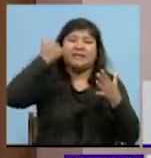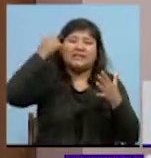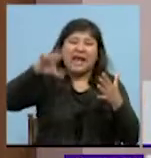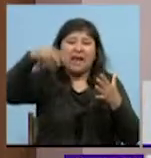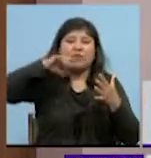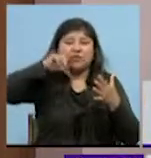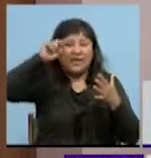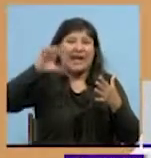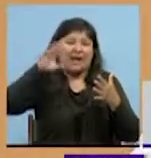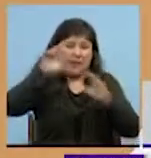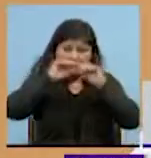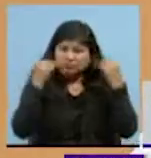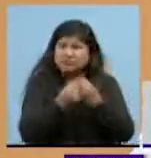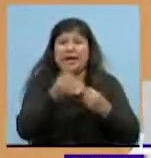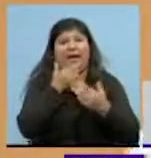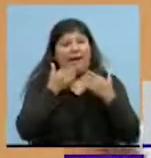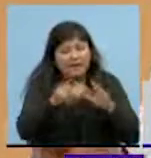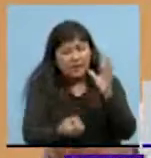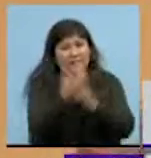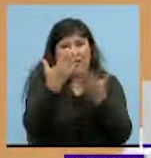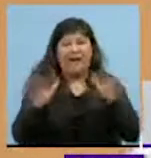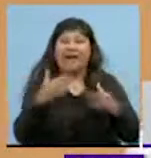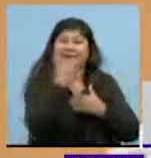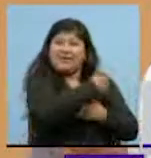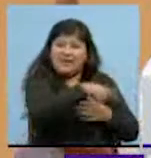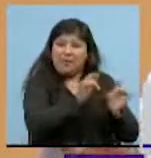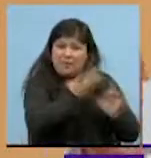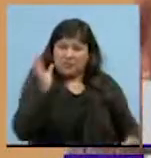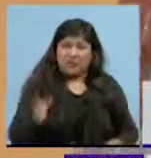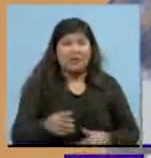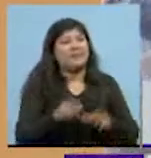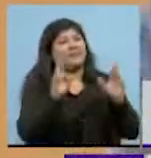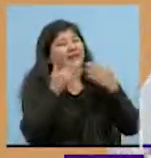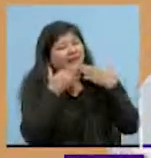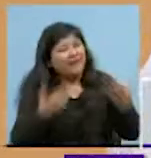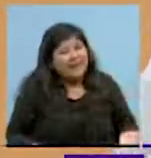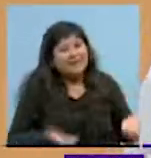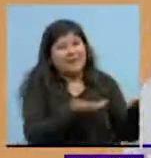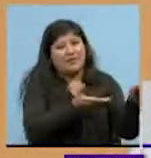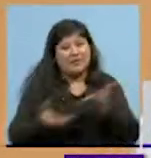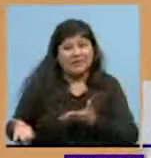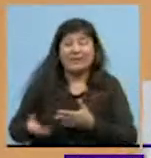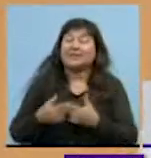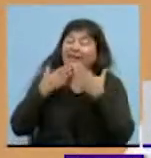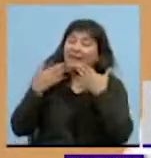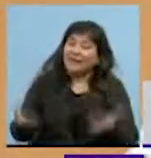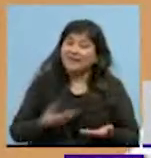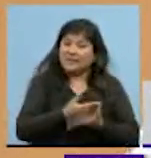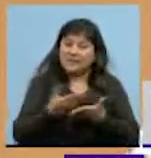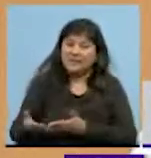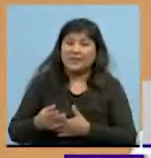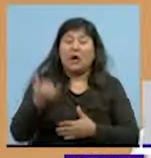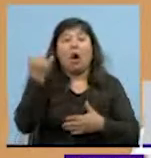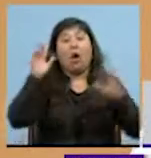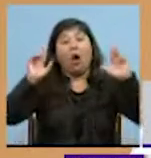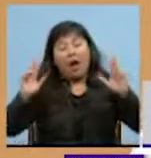gusto tenerla con nosotros, doctora. Yo también, y ojalá, y como dice, hay una frase que alguien lo dice, no sé si el gobernador quién, que haya